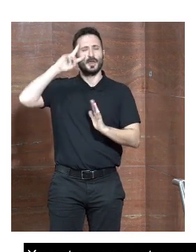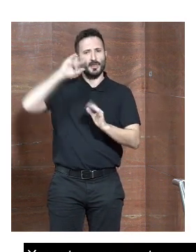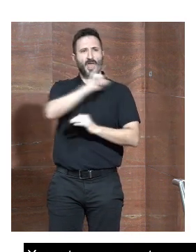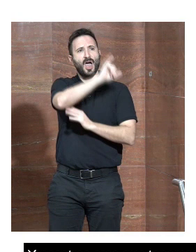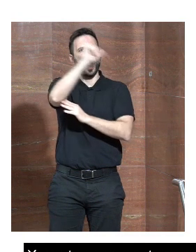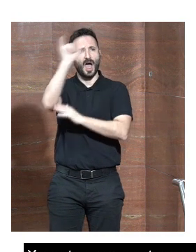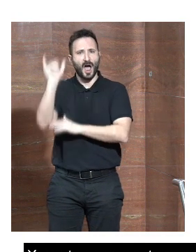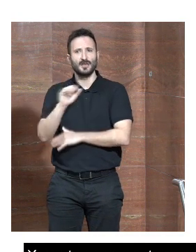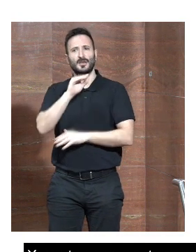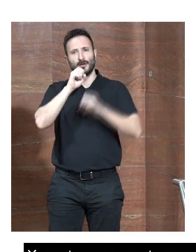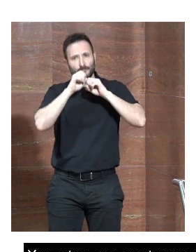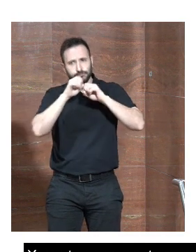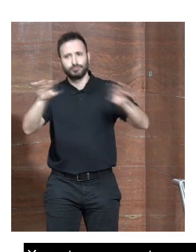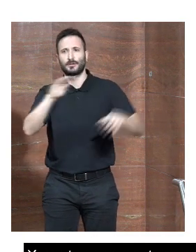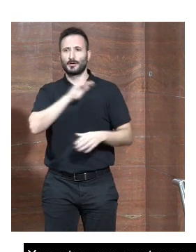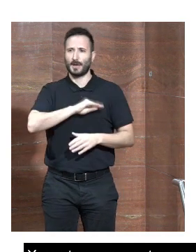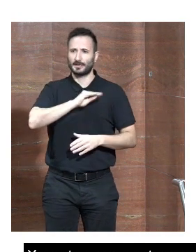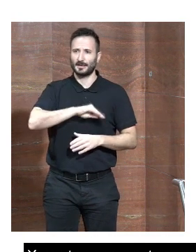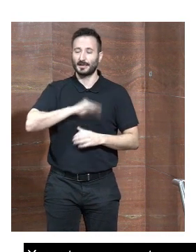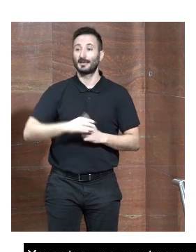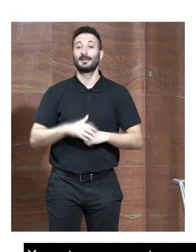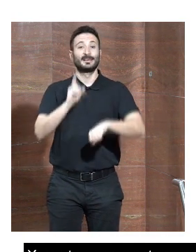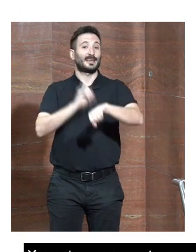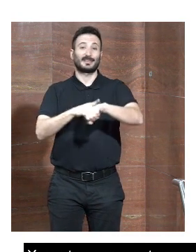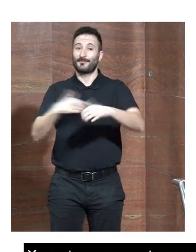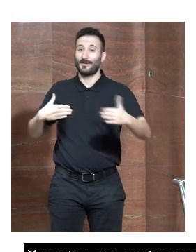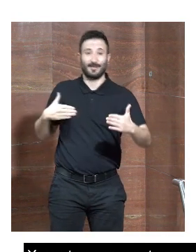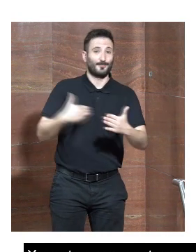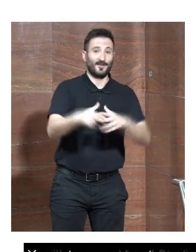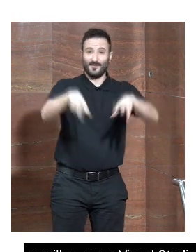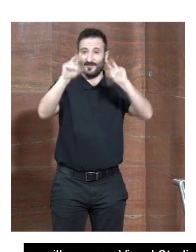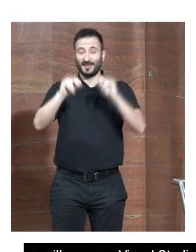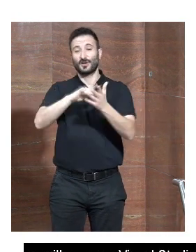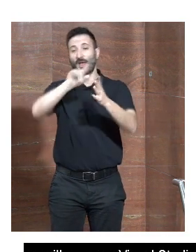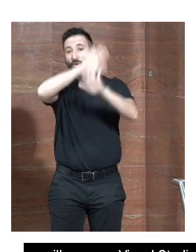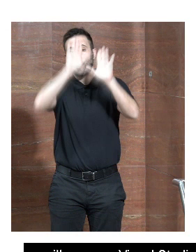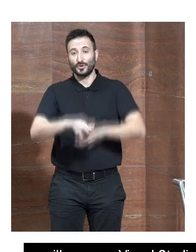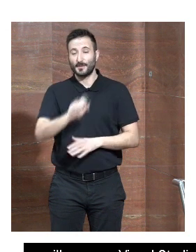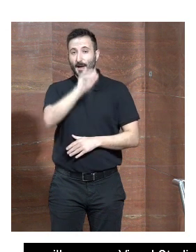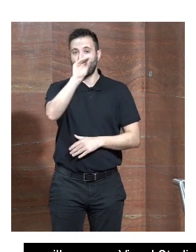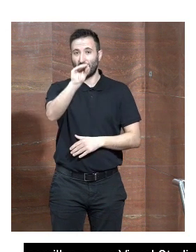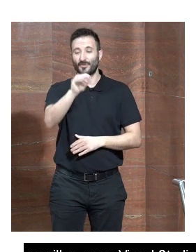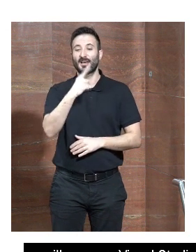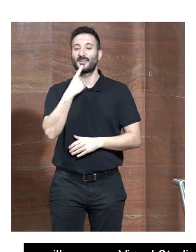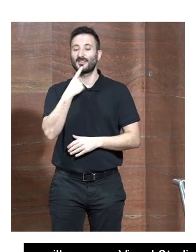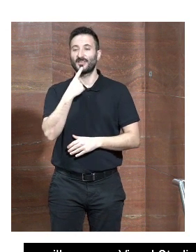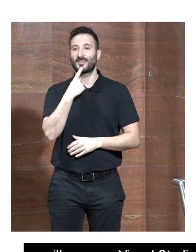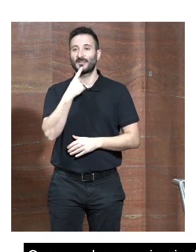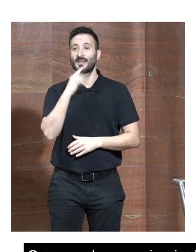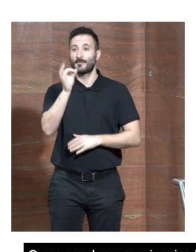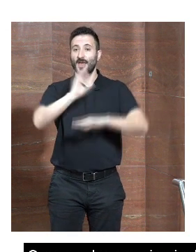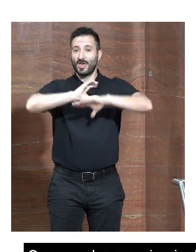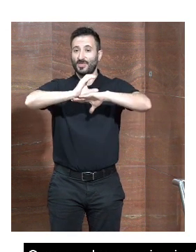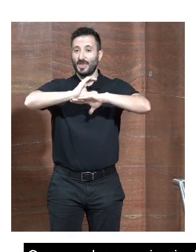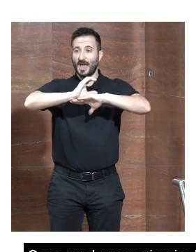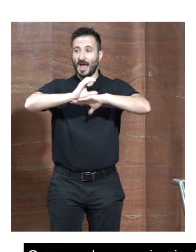eso bastante extendidas. Mira, estamos fuera de tiempo, tenemos la última pregunta. Dice que, por cierto, en el CEAPAT